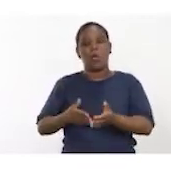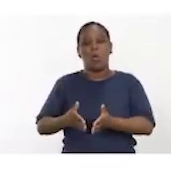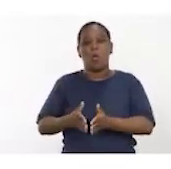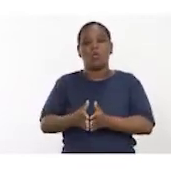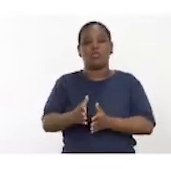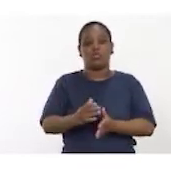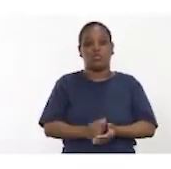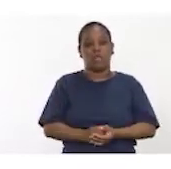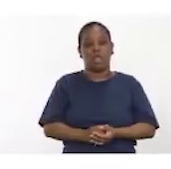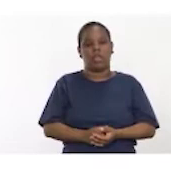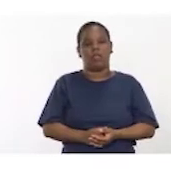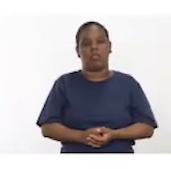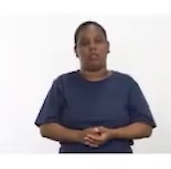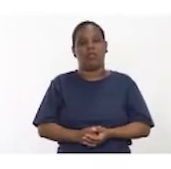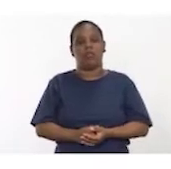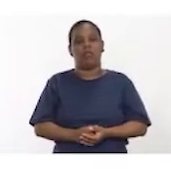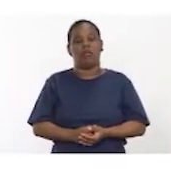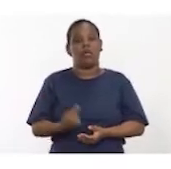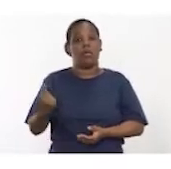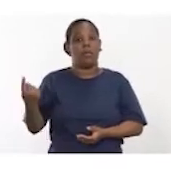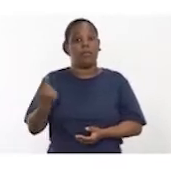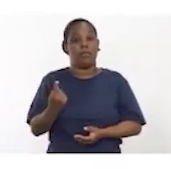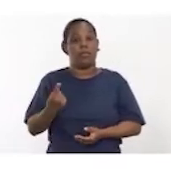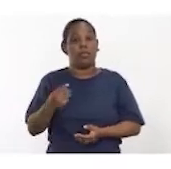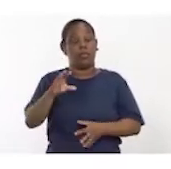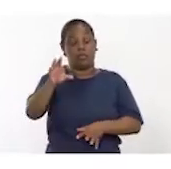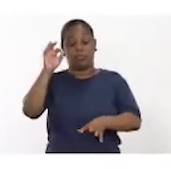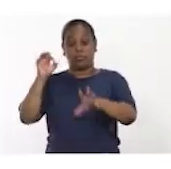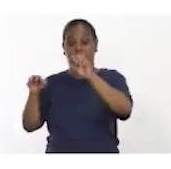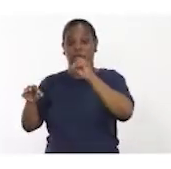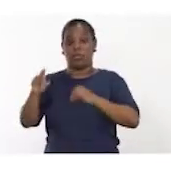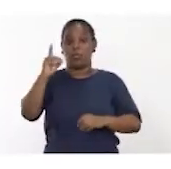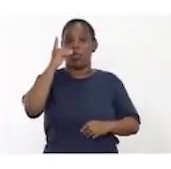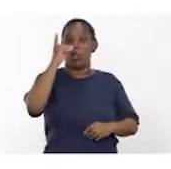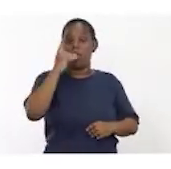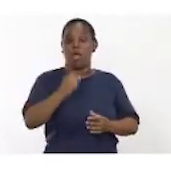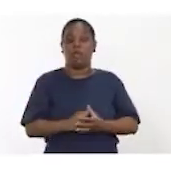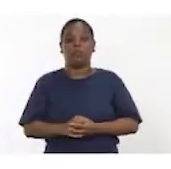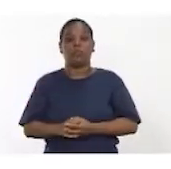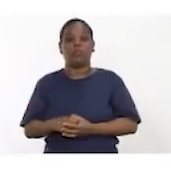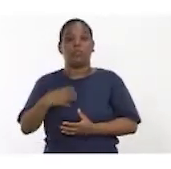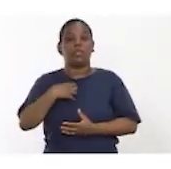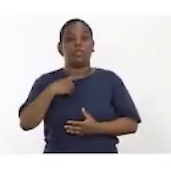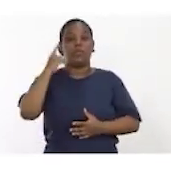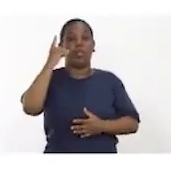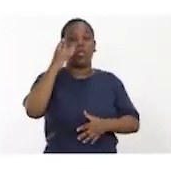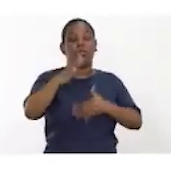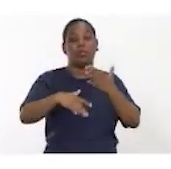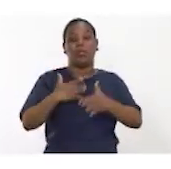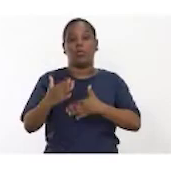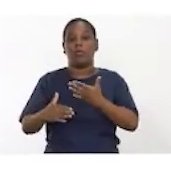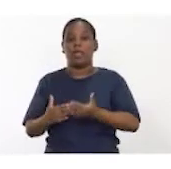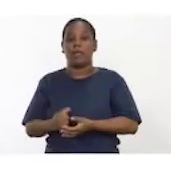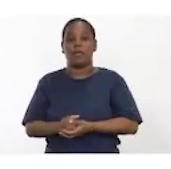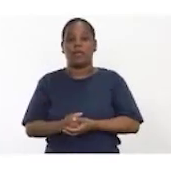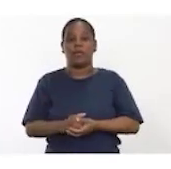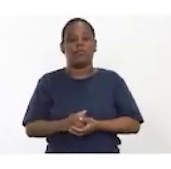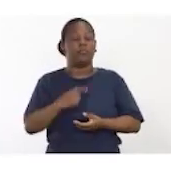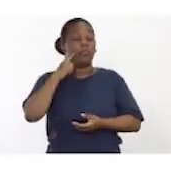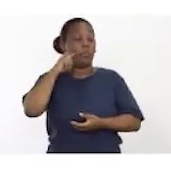horizontal. Primeramente, sacamos los datos. Tenemos los datos del